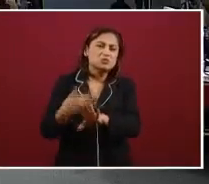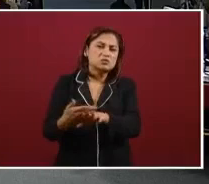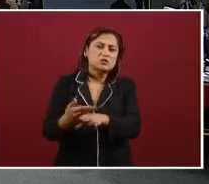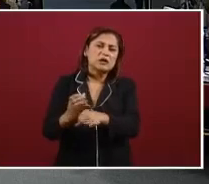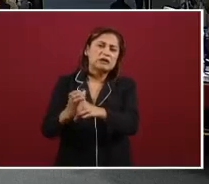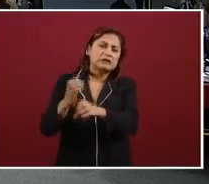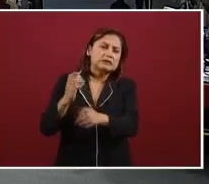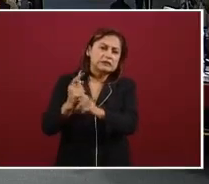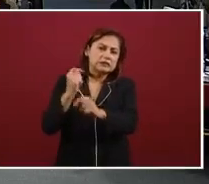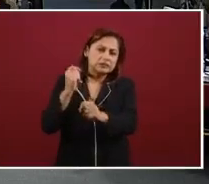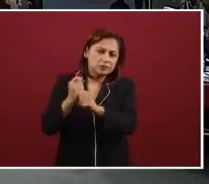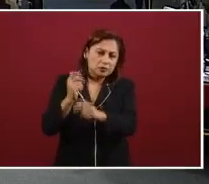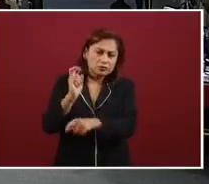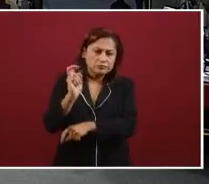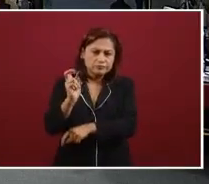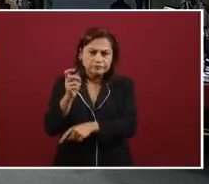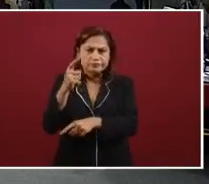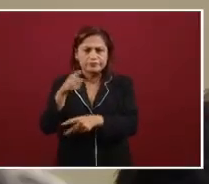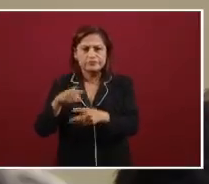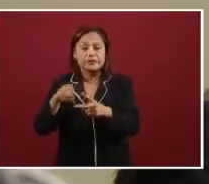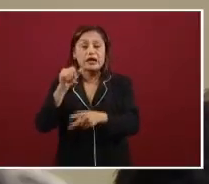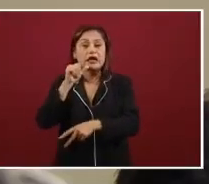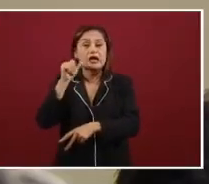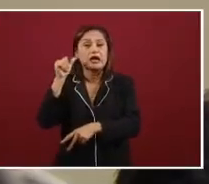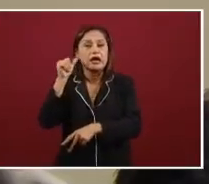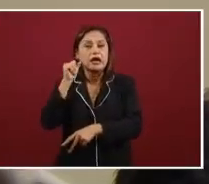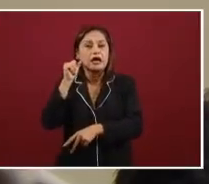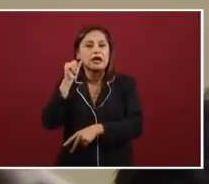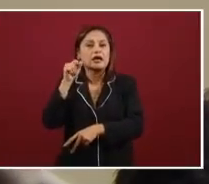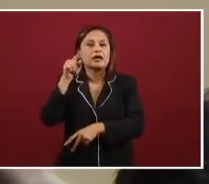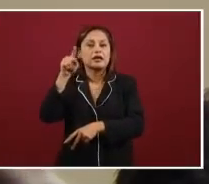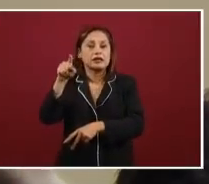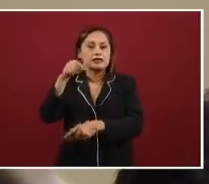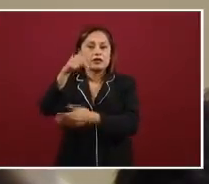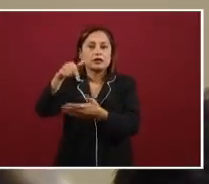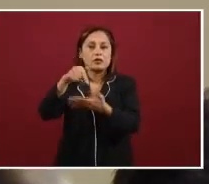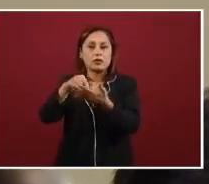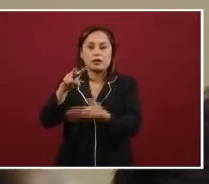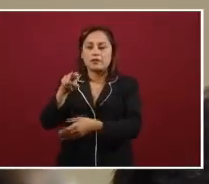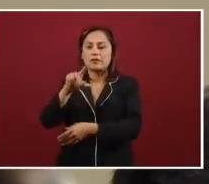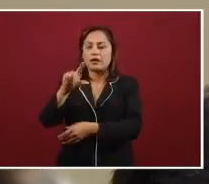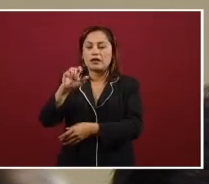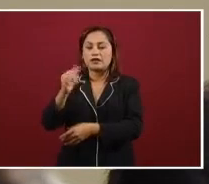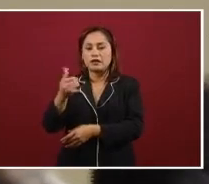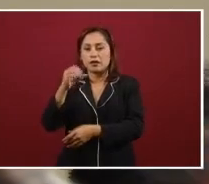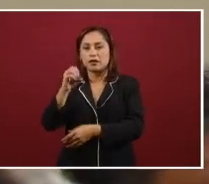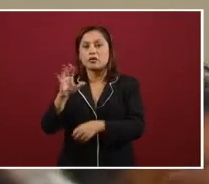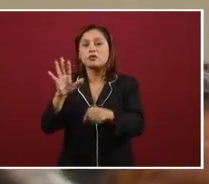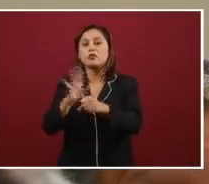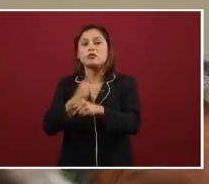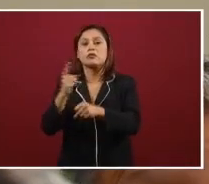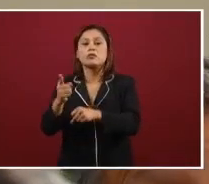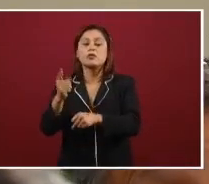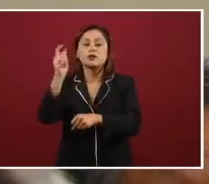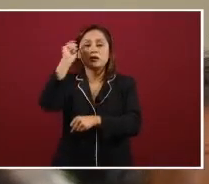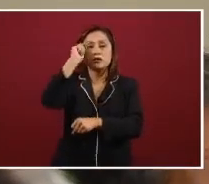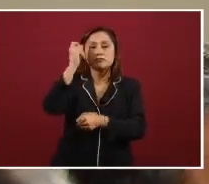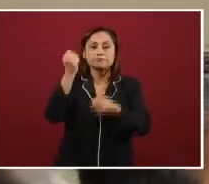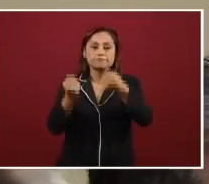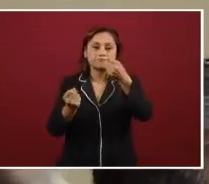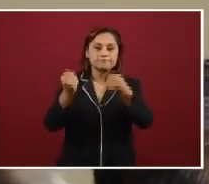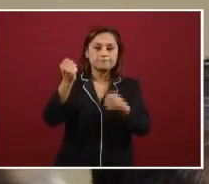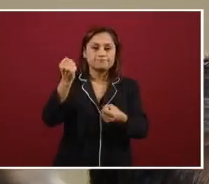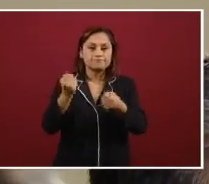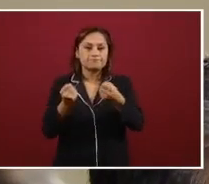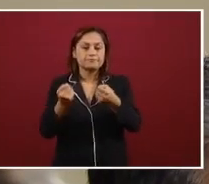público, que incluso ya ayer se registró, por ejemplo, una en Vallejo, porque los conductores están denunciando pues extorsión,